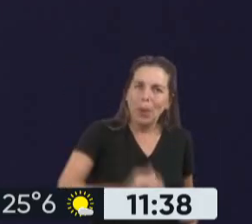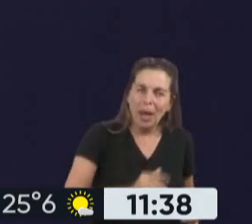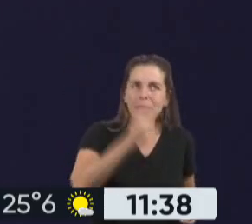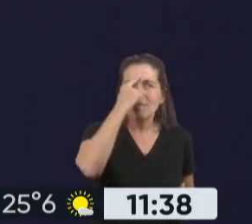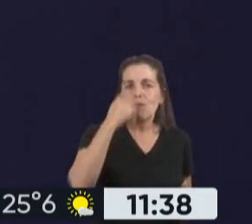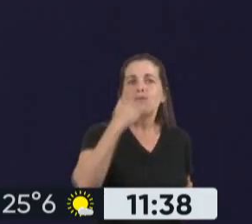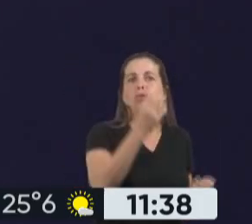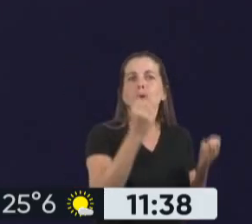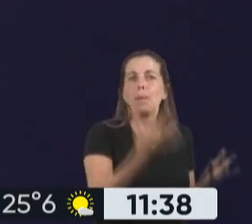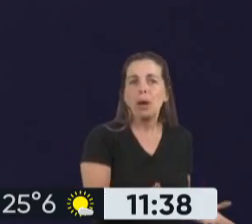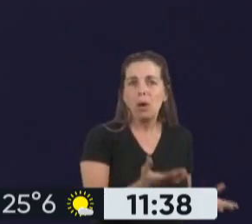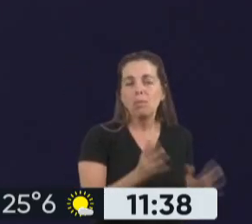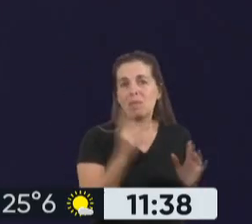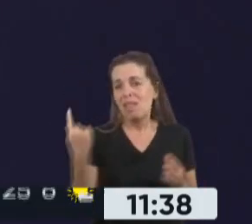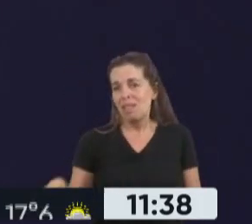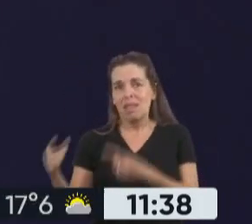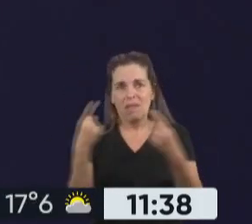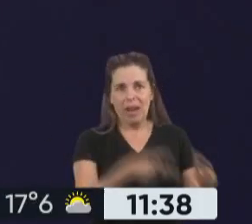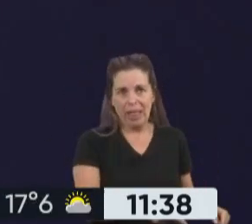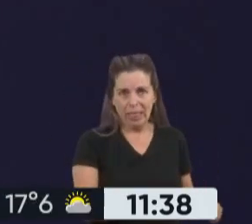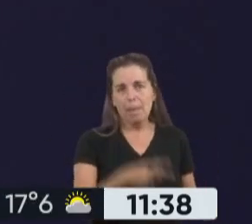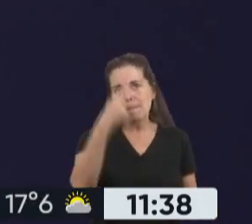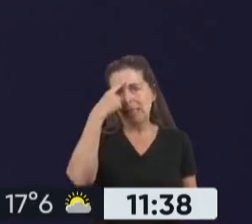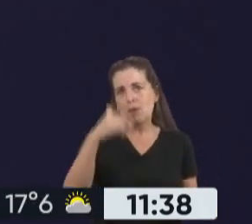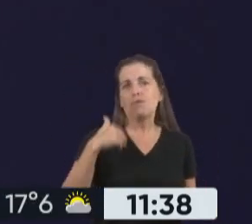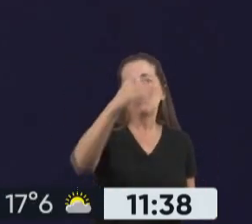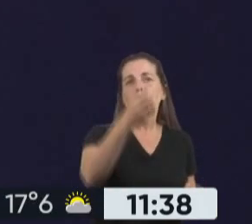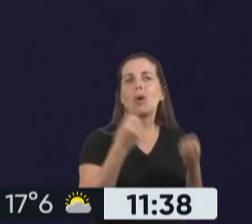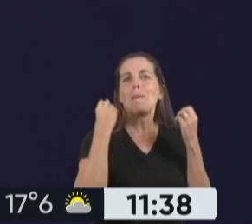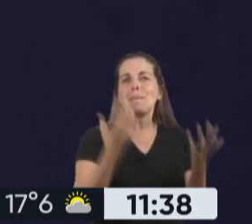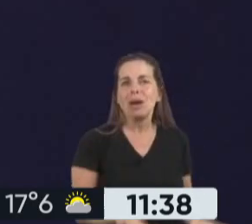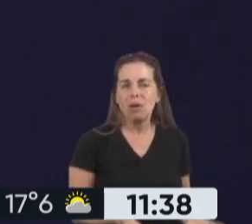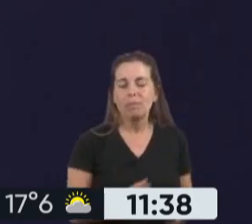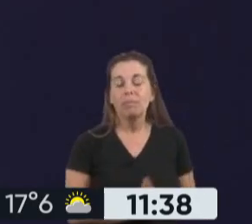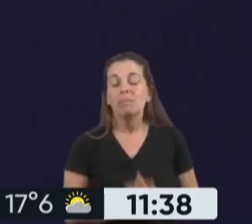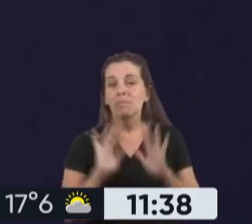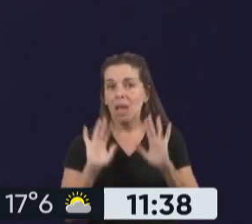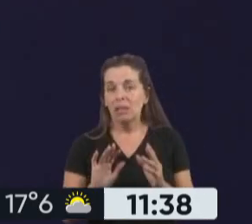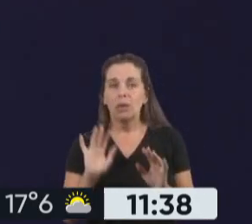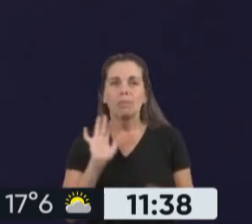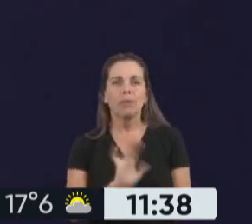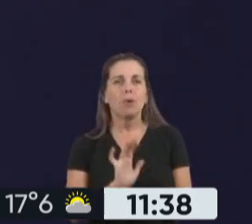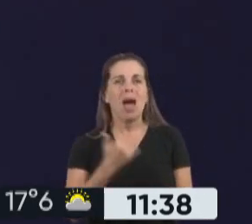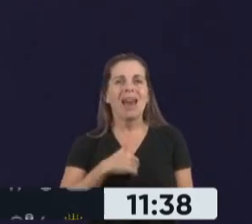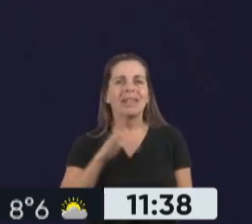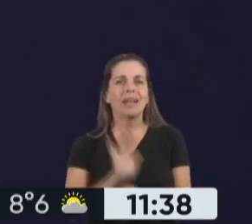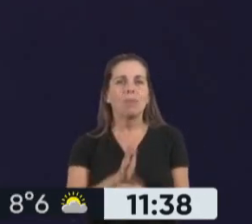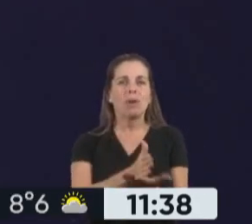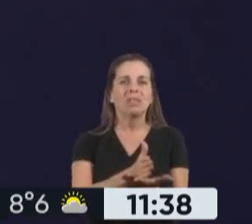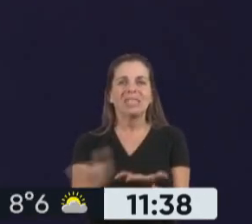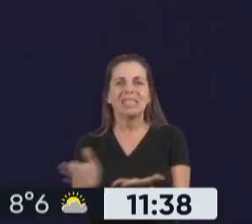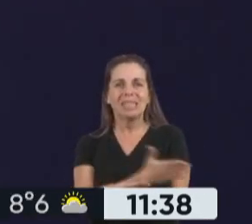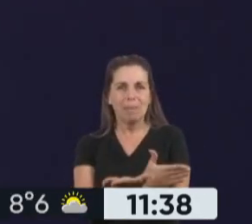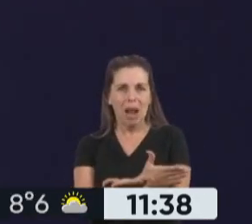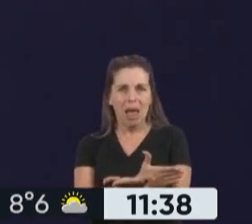futuro mucho mejor del que por supuesto venían teniendo, ¿no? Esas son las dos Argentinas que vemos hoy. Para